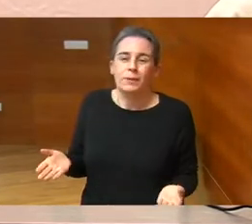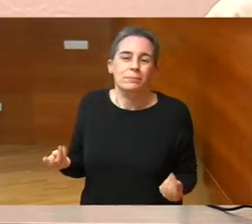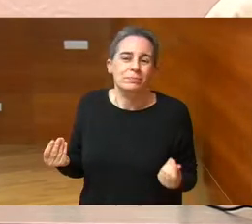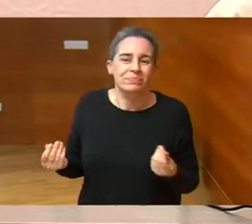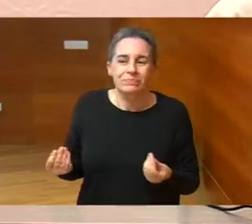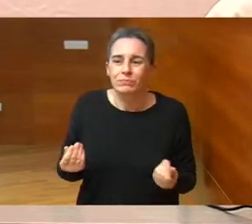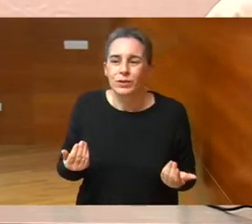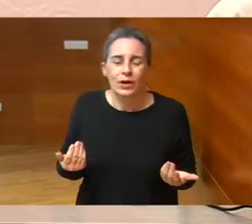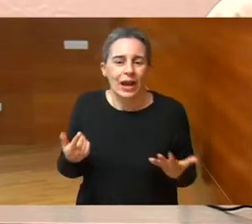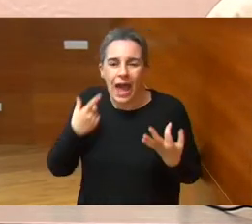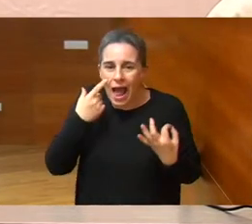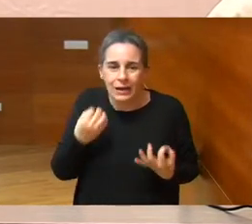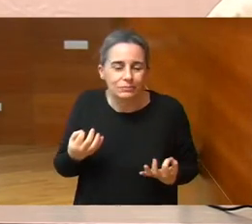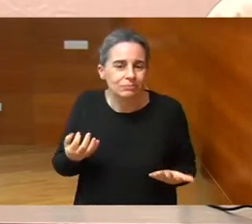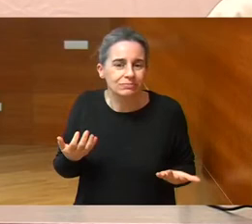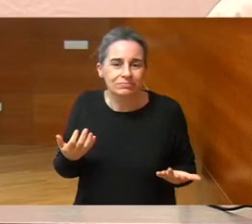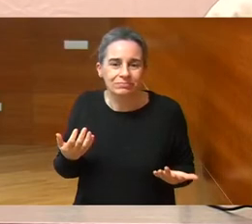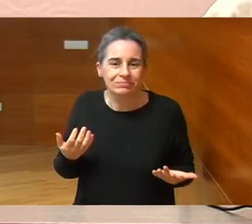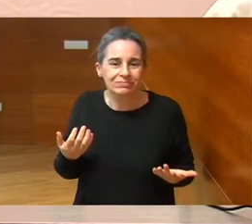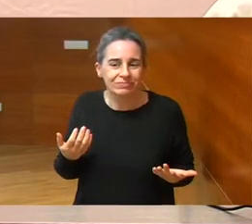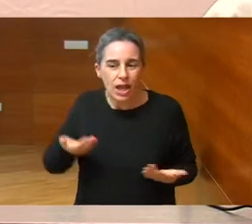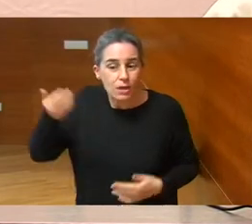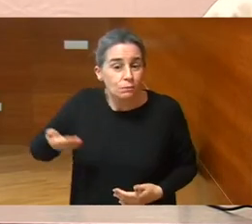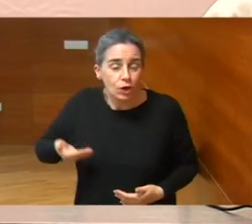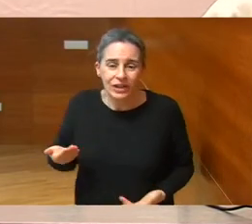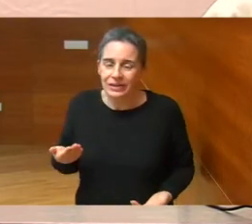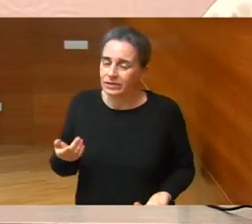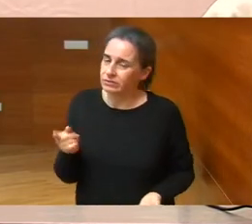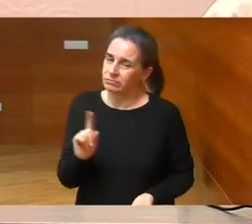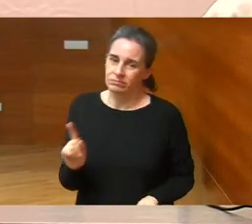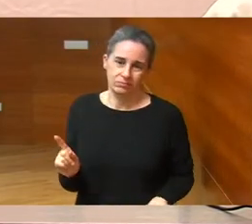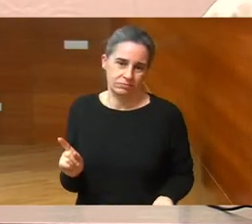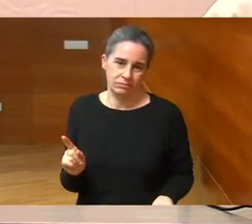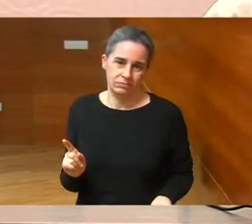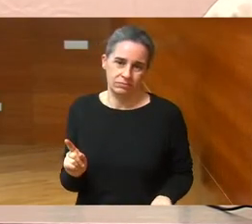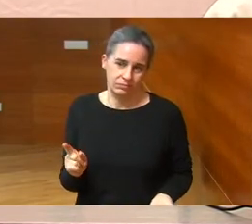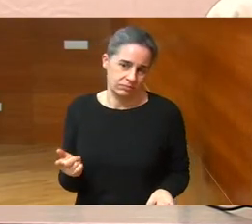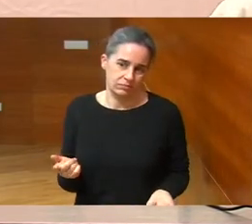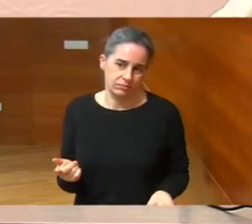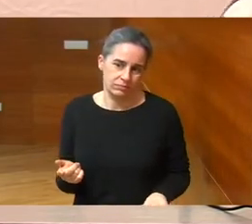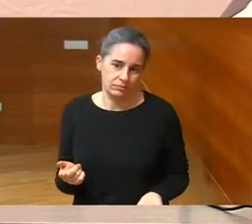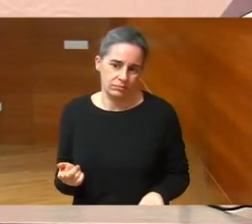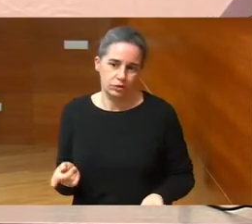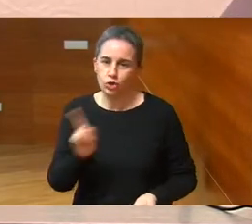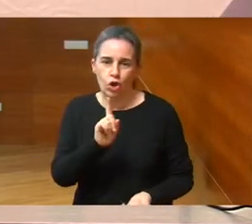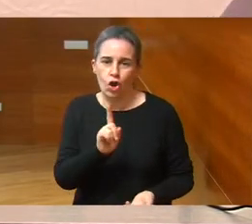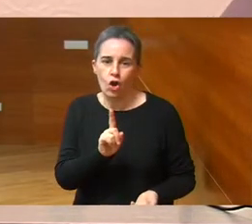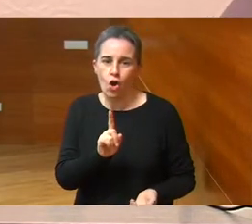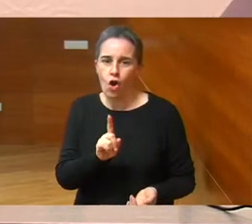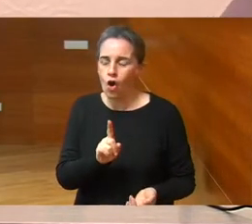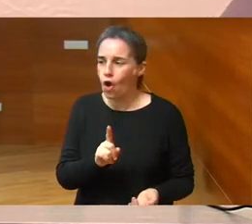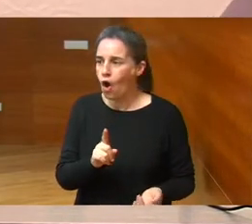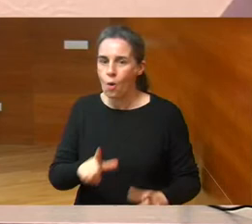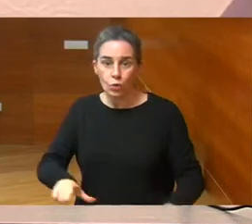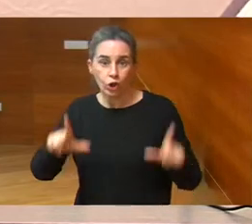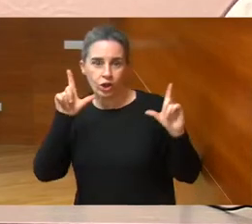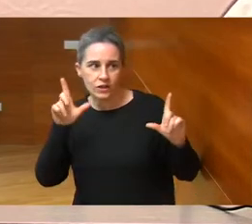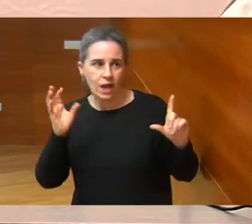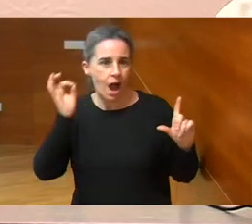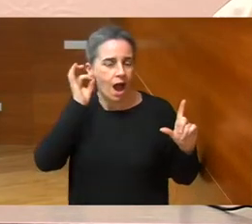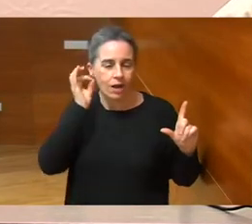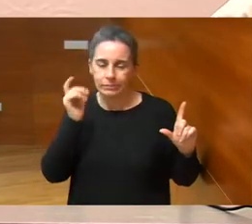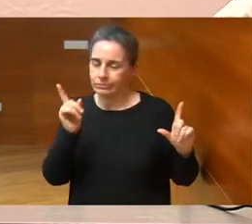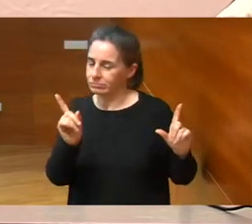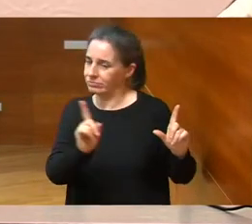Sí pues decían eso pero no no seguían los rastro entendés de la así estamos ahora a